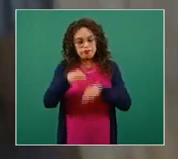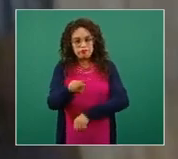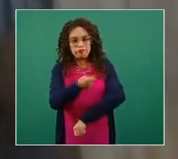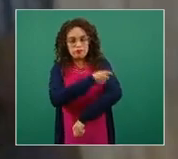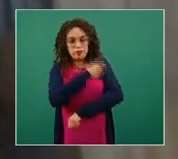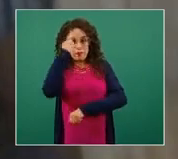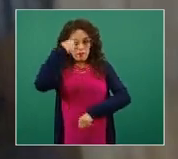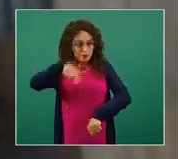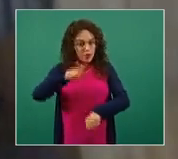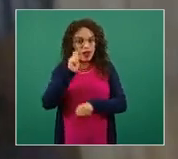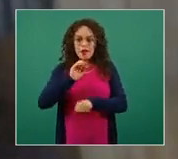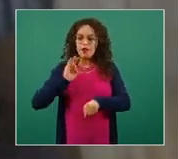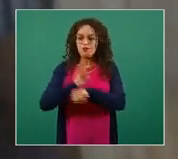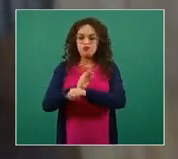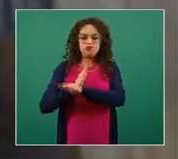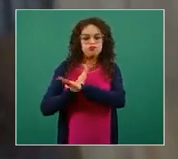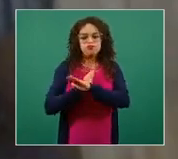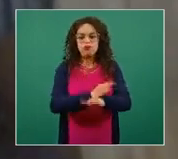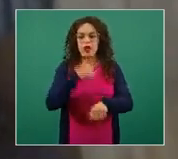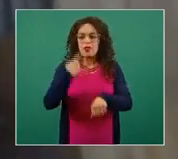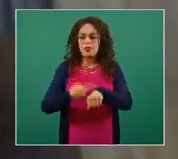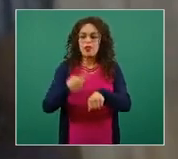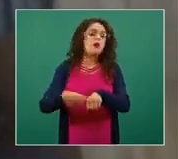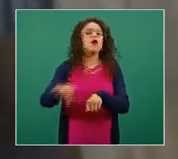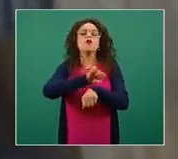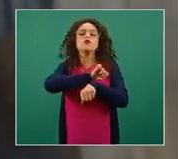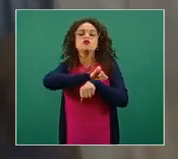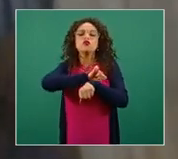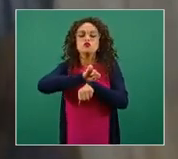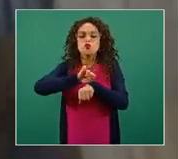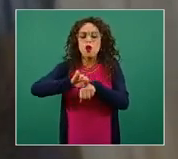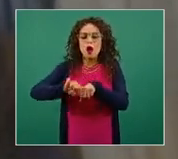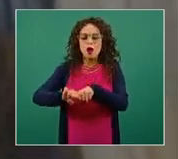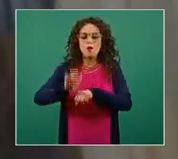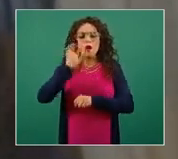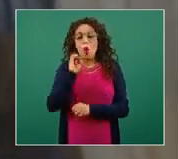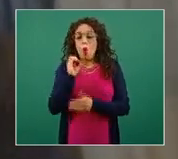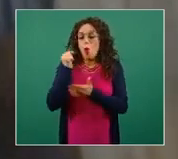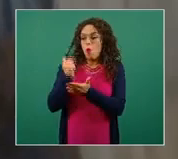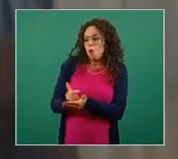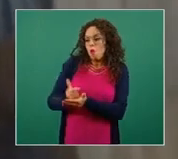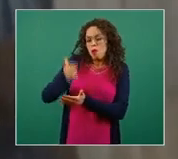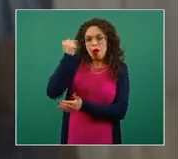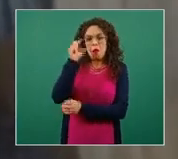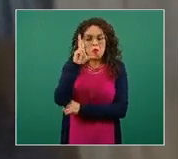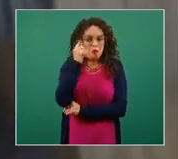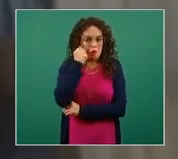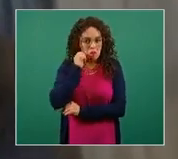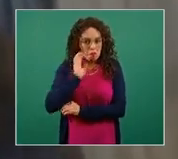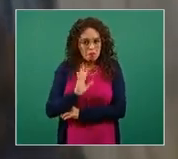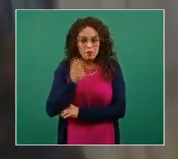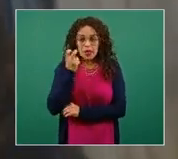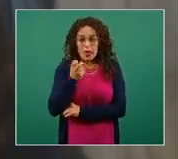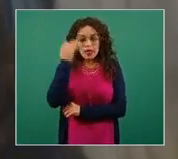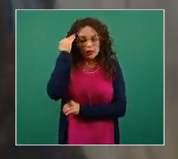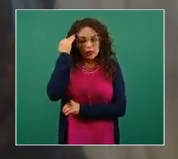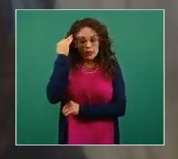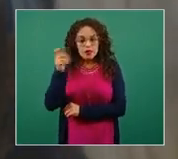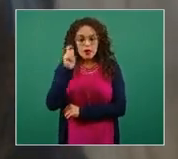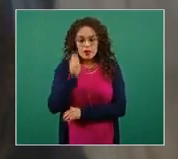enfermedad sintomática, leve, moderada e inclusive grave en este periodo de